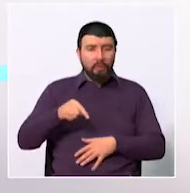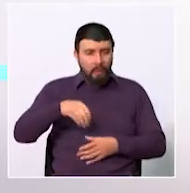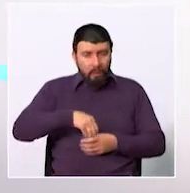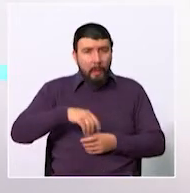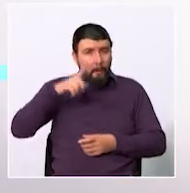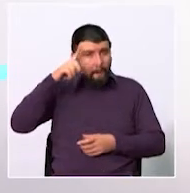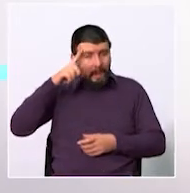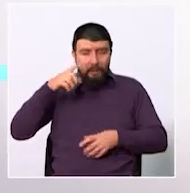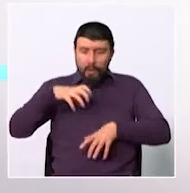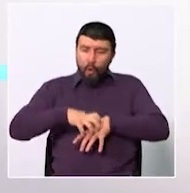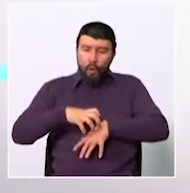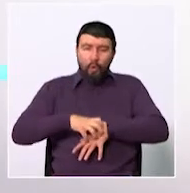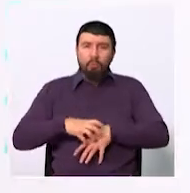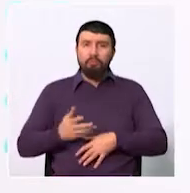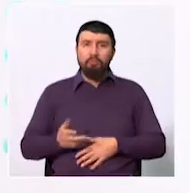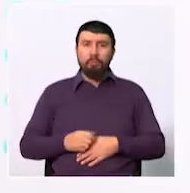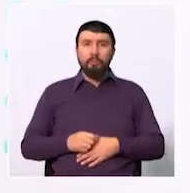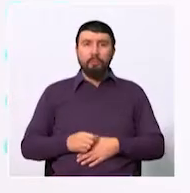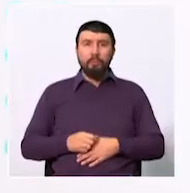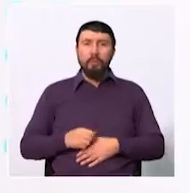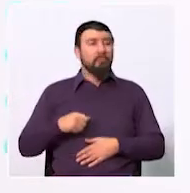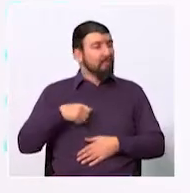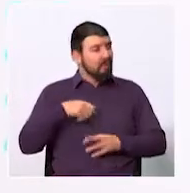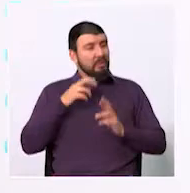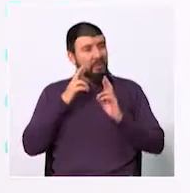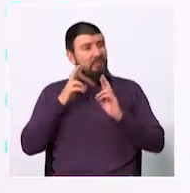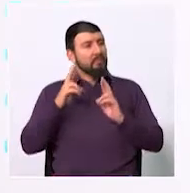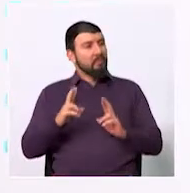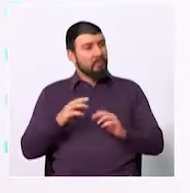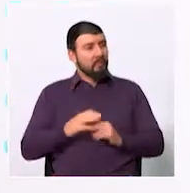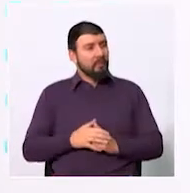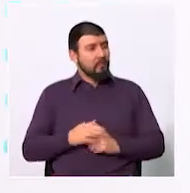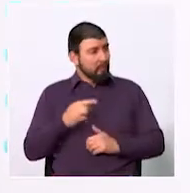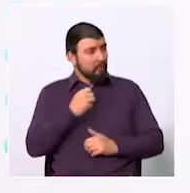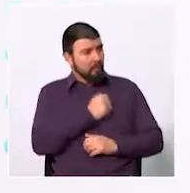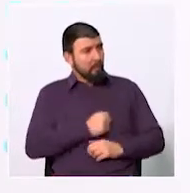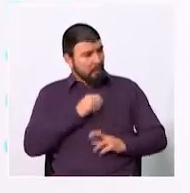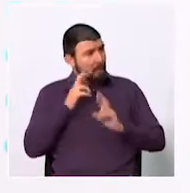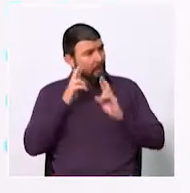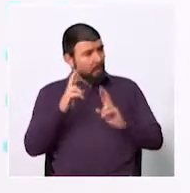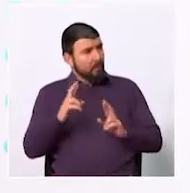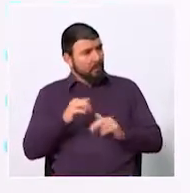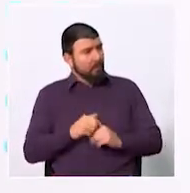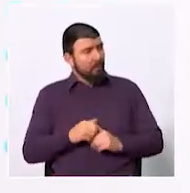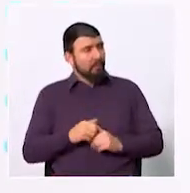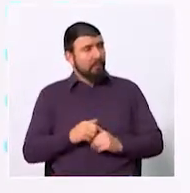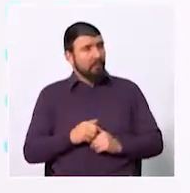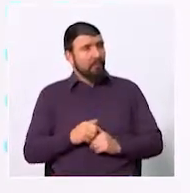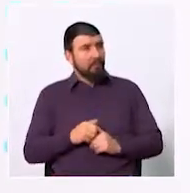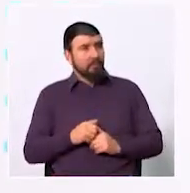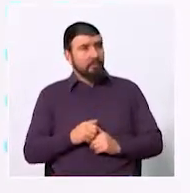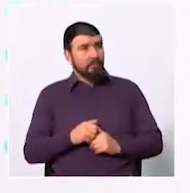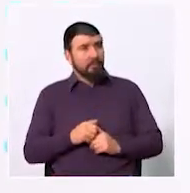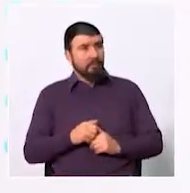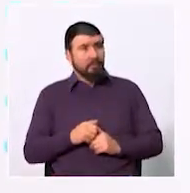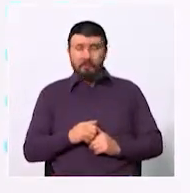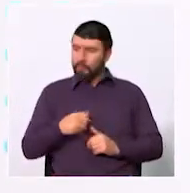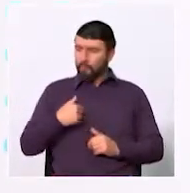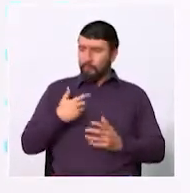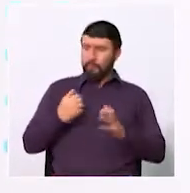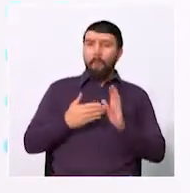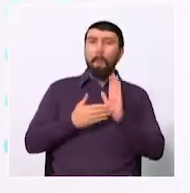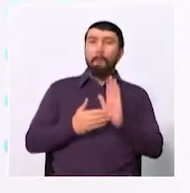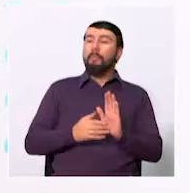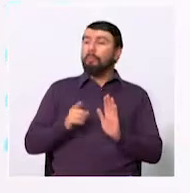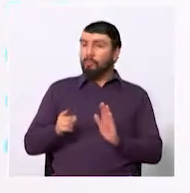muchas gracias tengo la respuesta sí y después les voy a mostrar algo que es